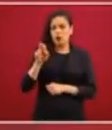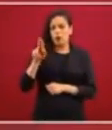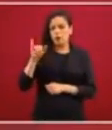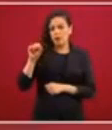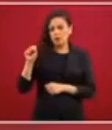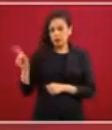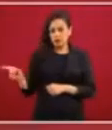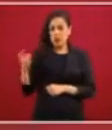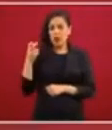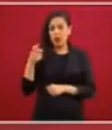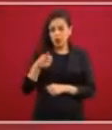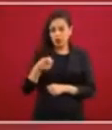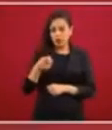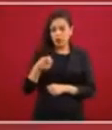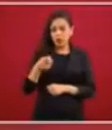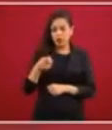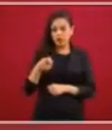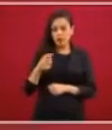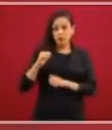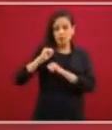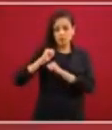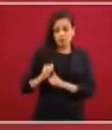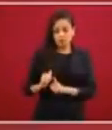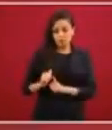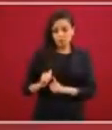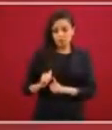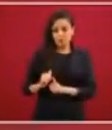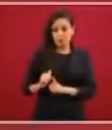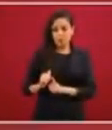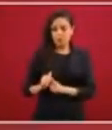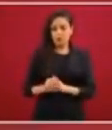Protección contra Riesgos Sanitarios, es la entidad